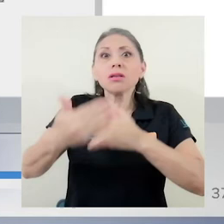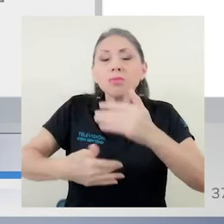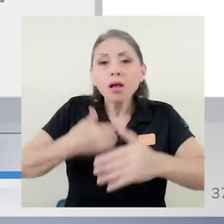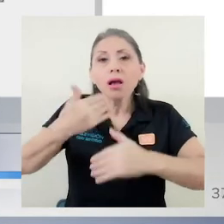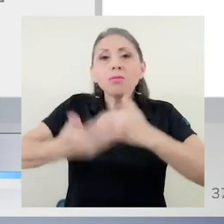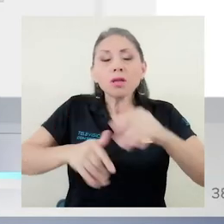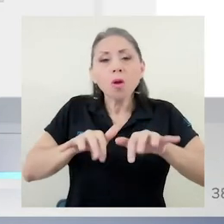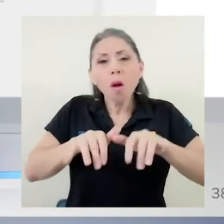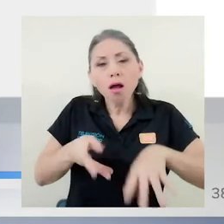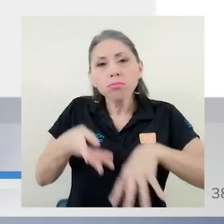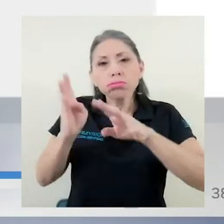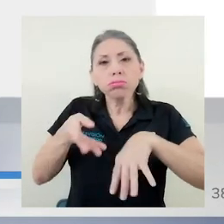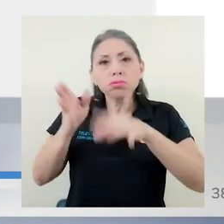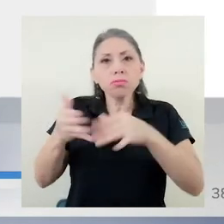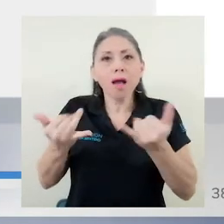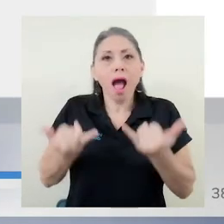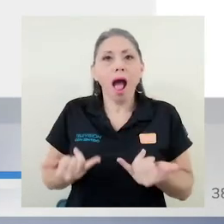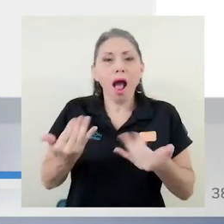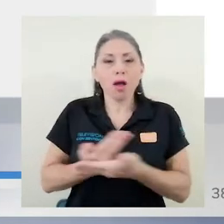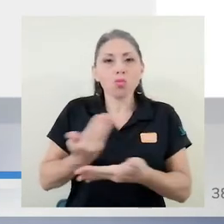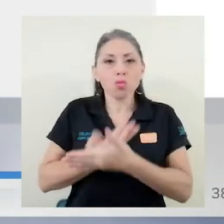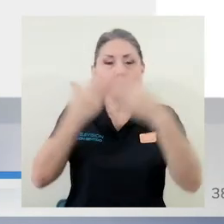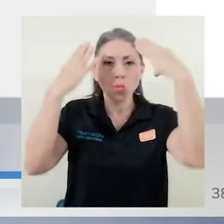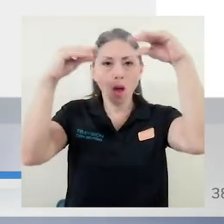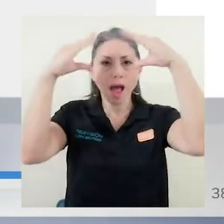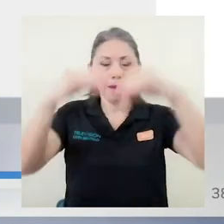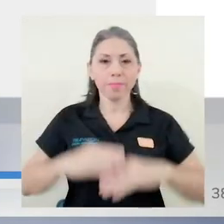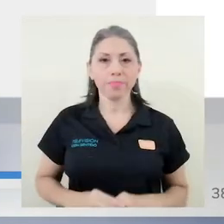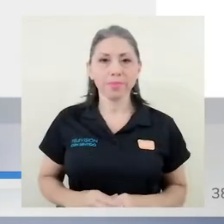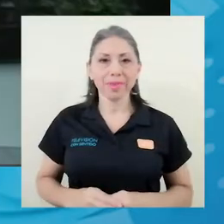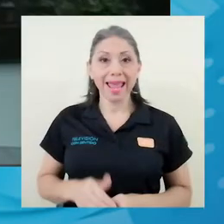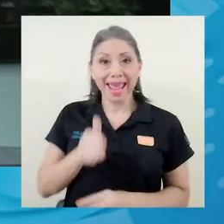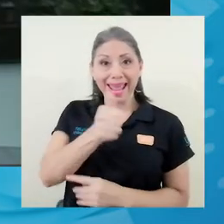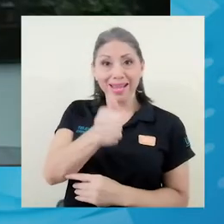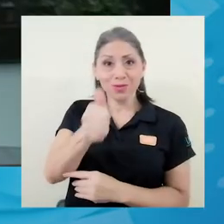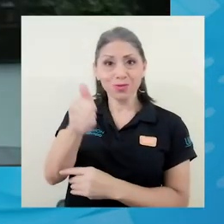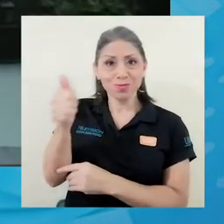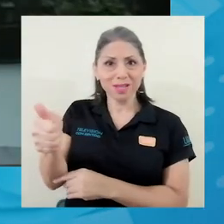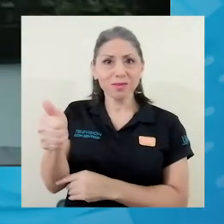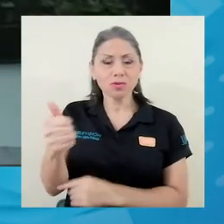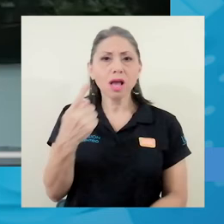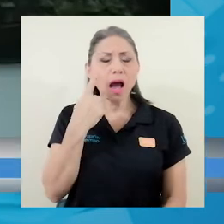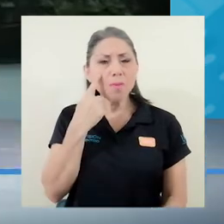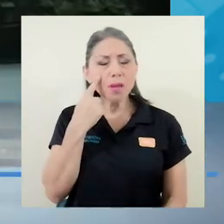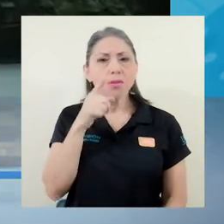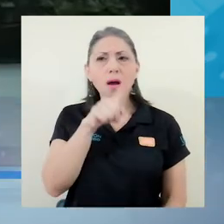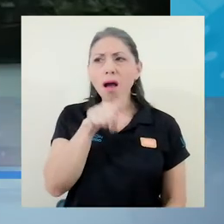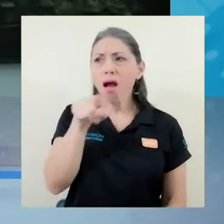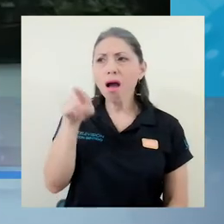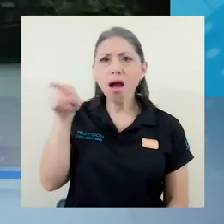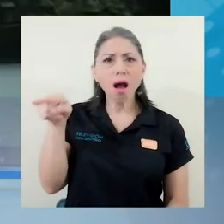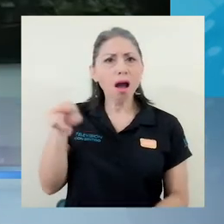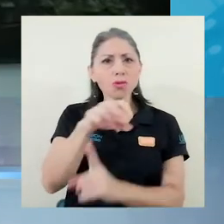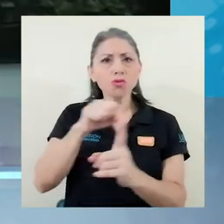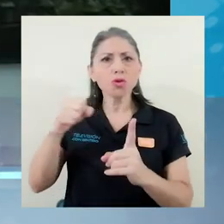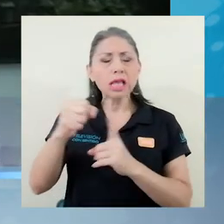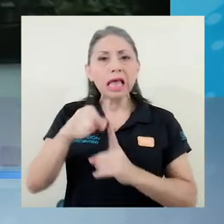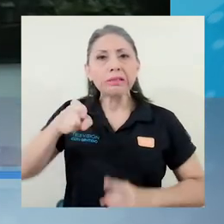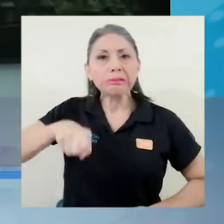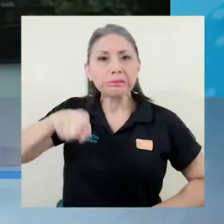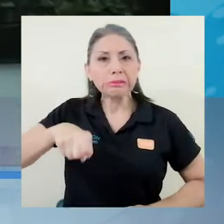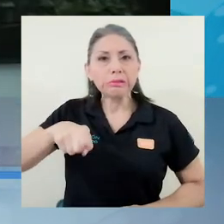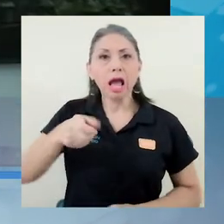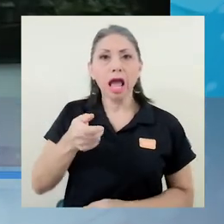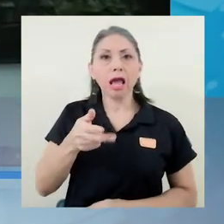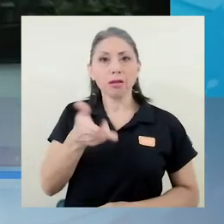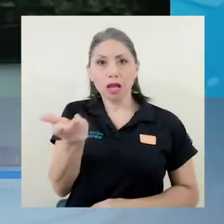actualizando constantemente la plataforma. Fueron ellos mismos, ante la necesidad que se vislumbraba en la sociedad,